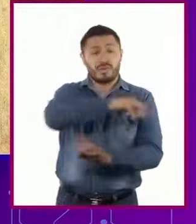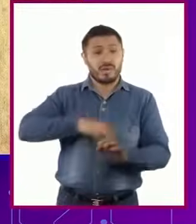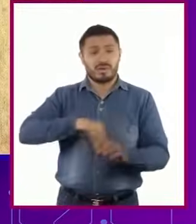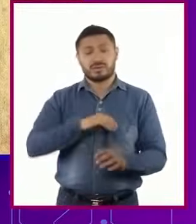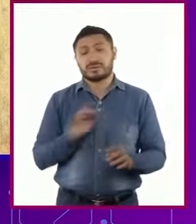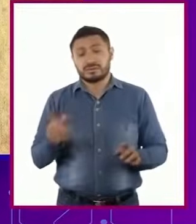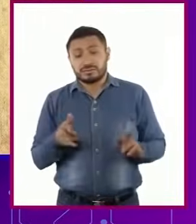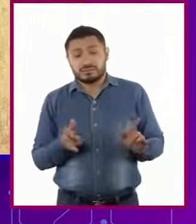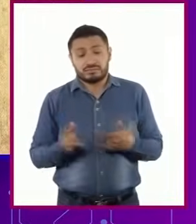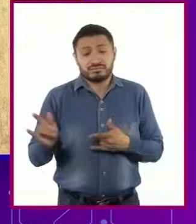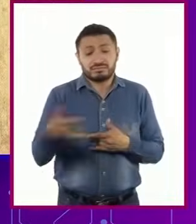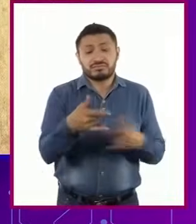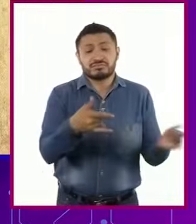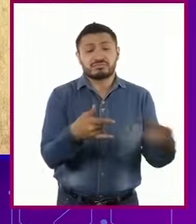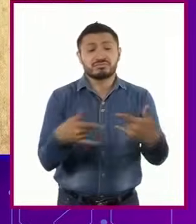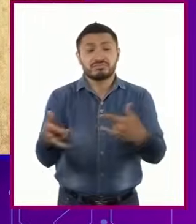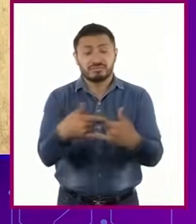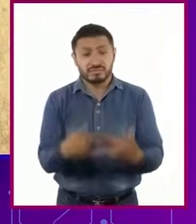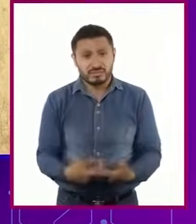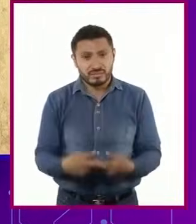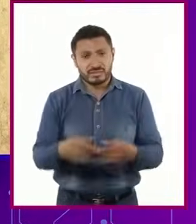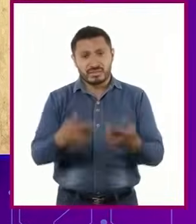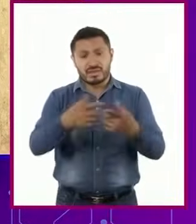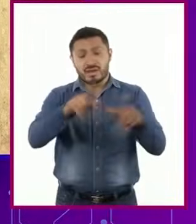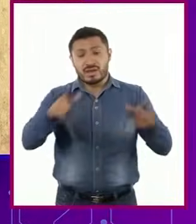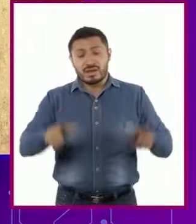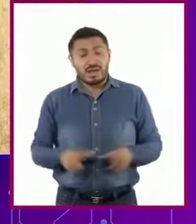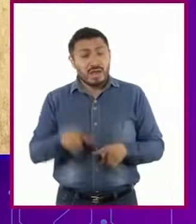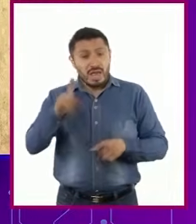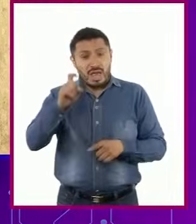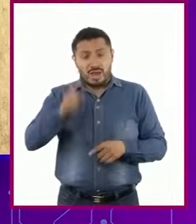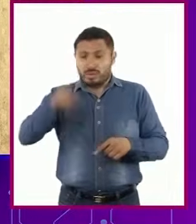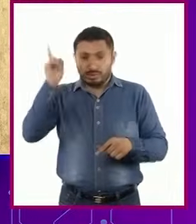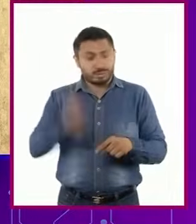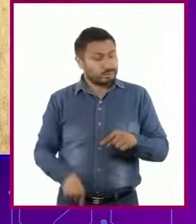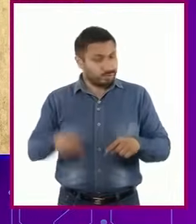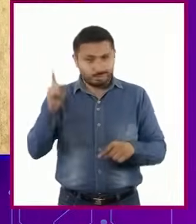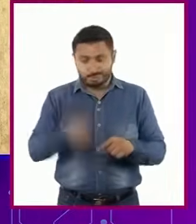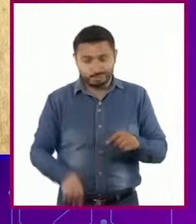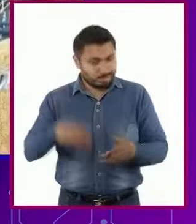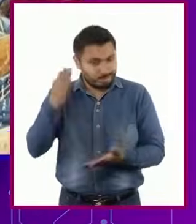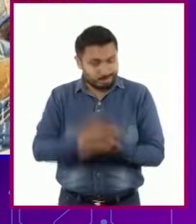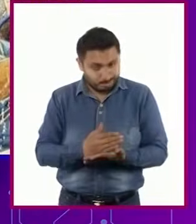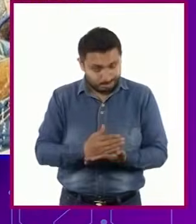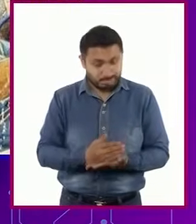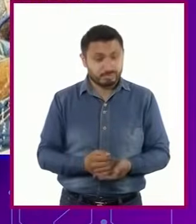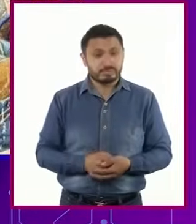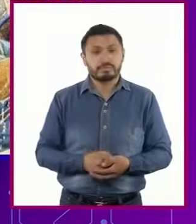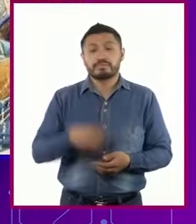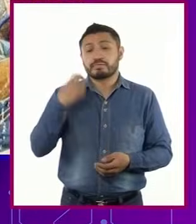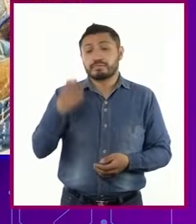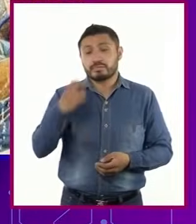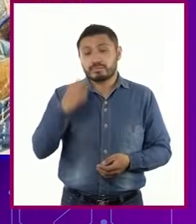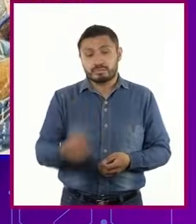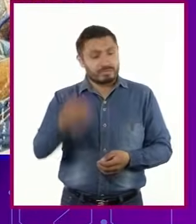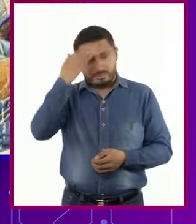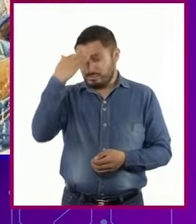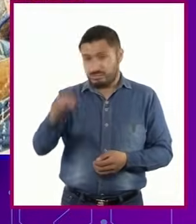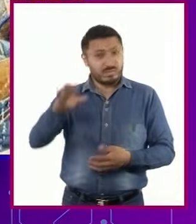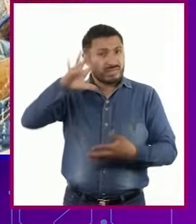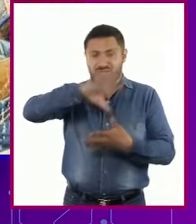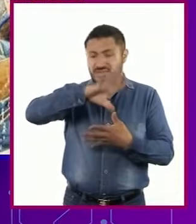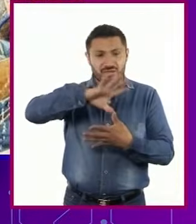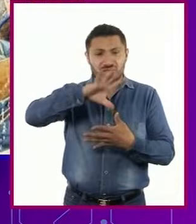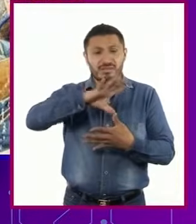cerrar todas sus salidas y cortar el agua y los suministros que la abastecían. Esta táctica era desconocida en